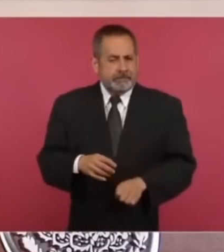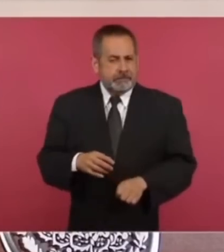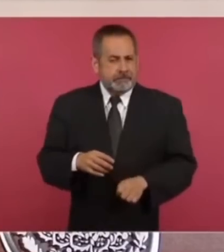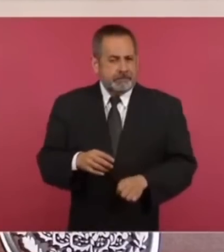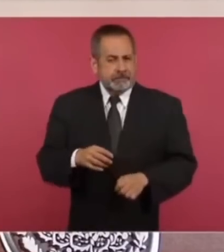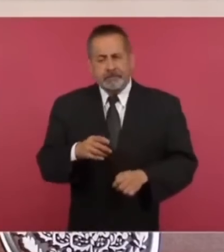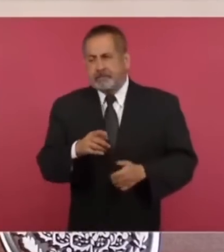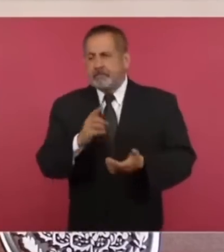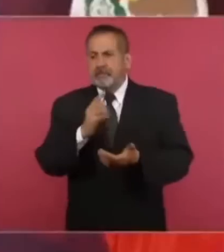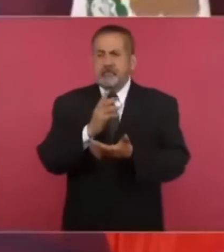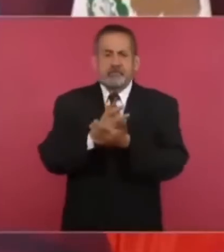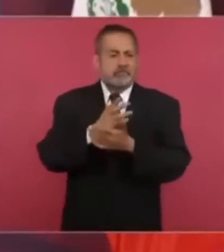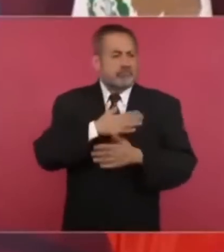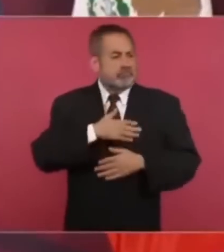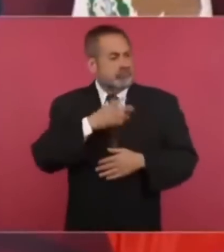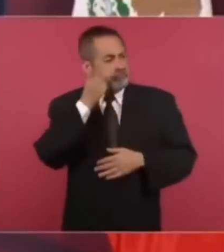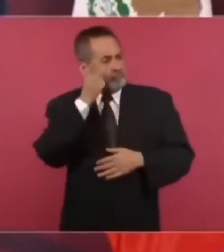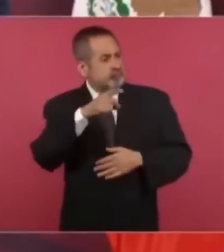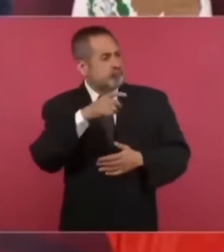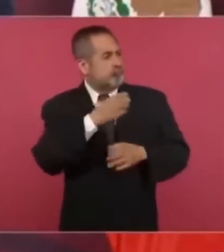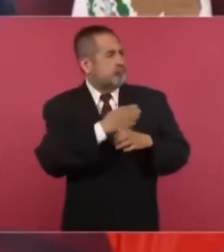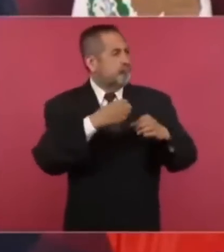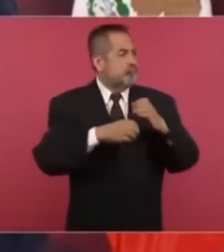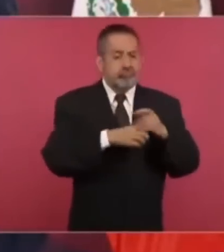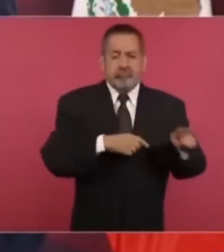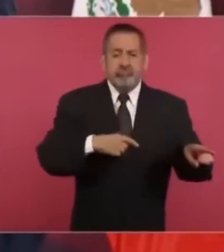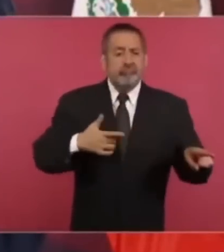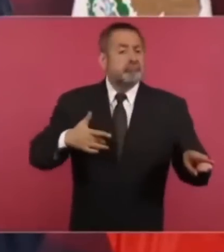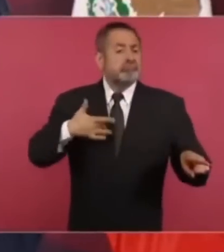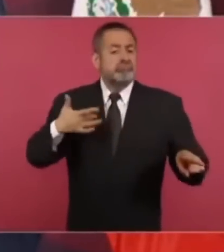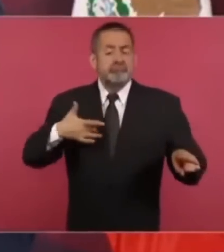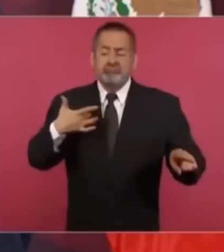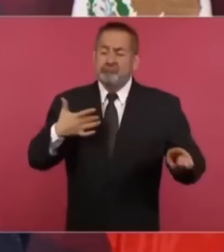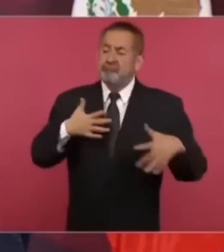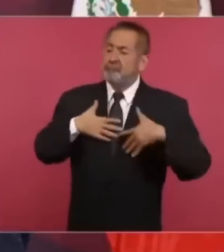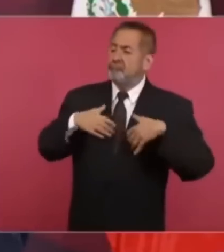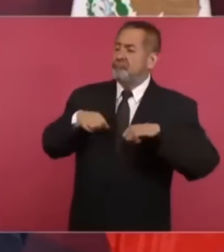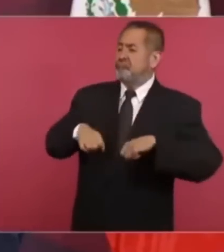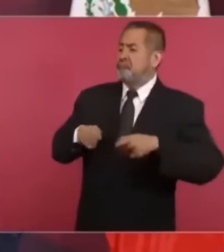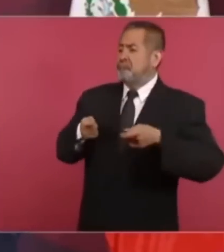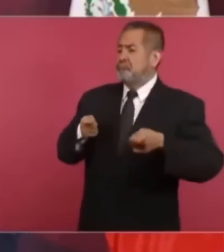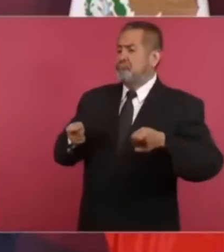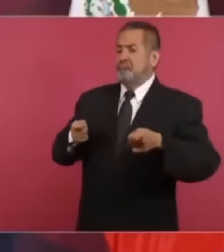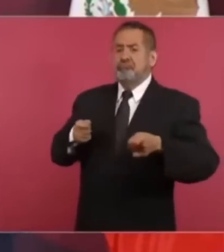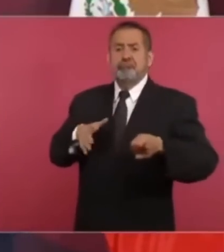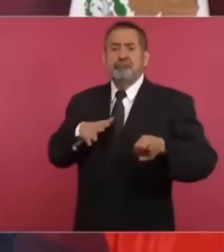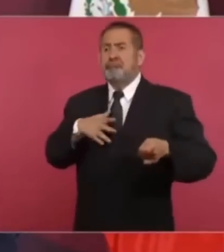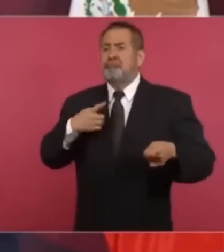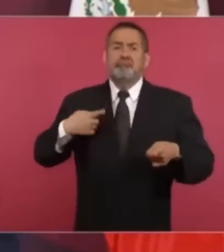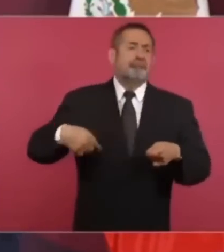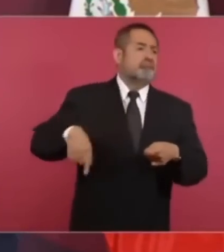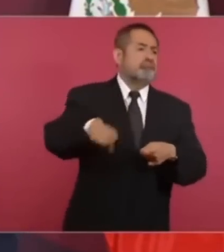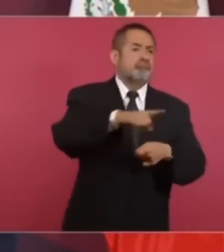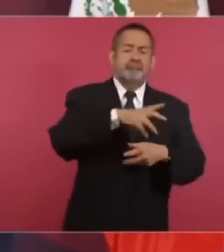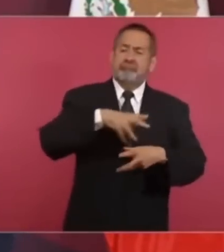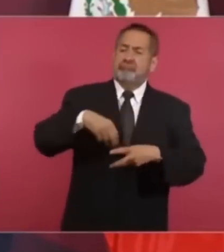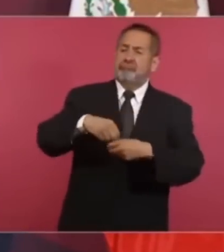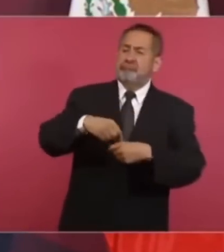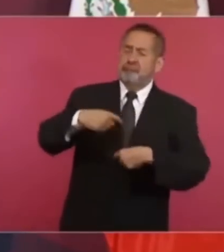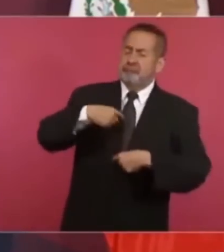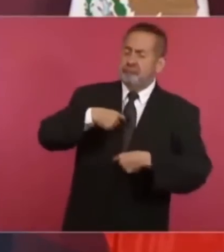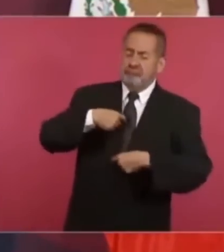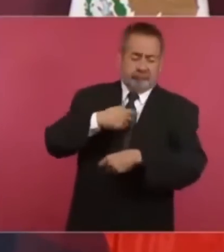poseer bienes materiales, sino por sentirse los dueños absolutos de la